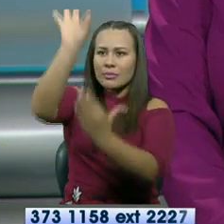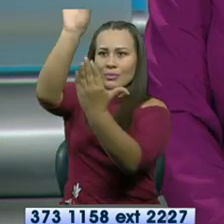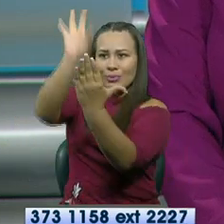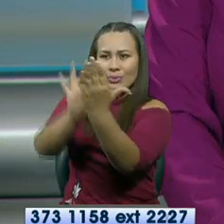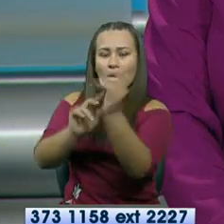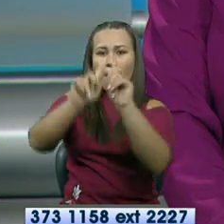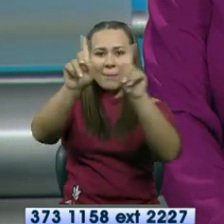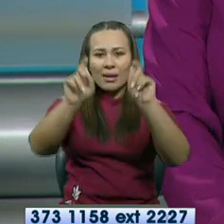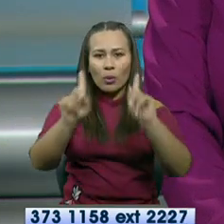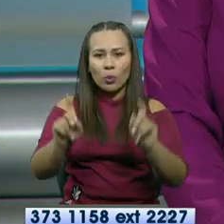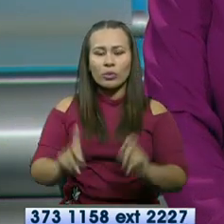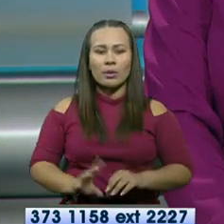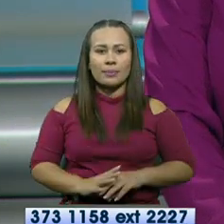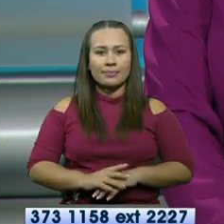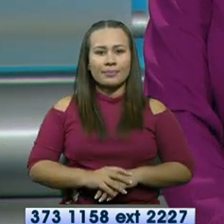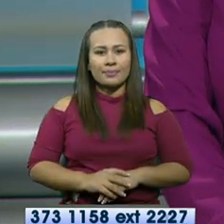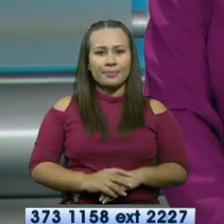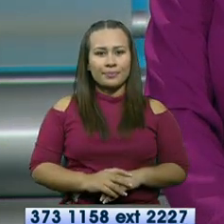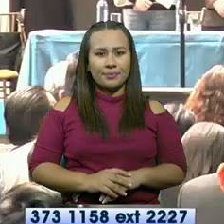popular y referendo.